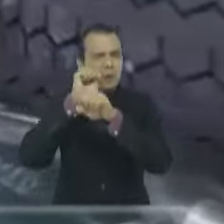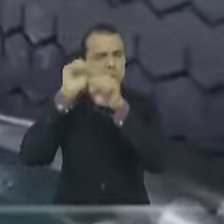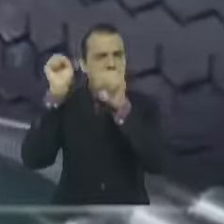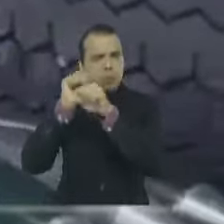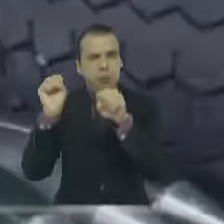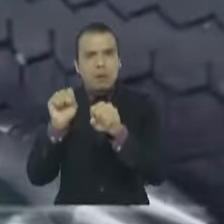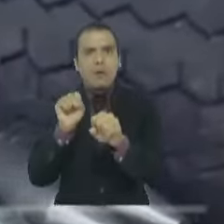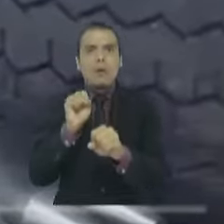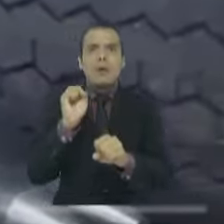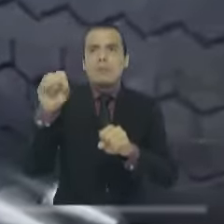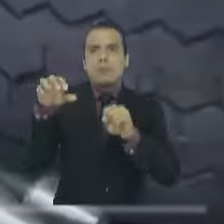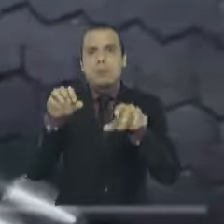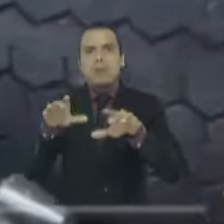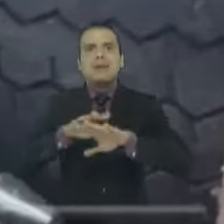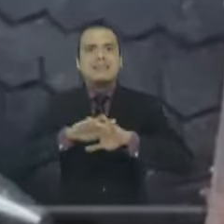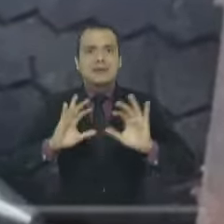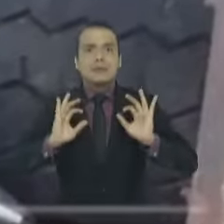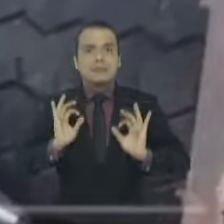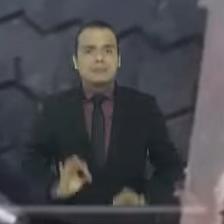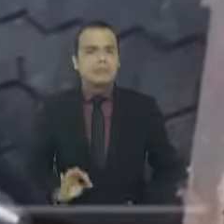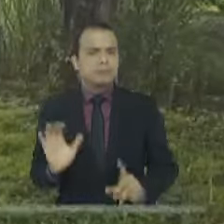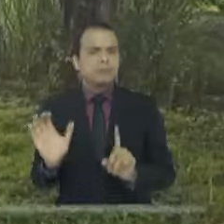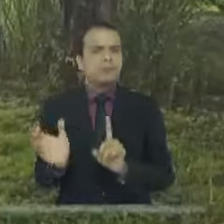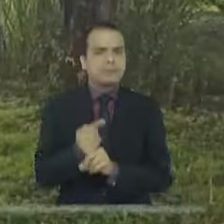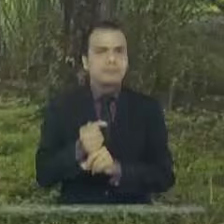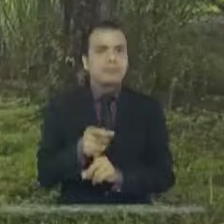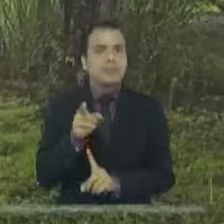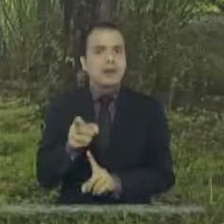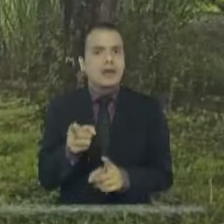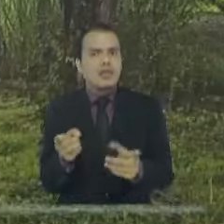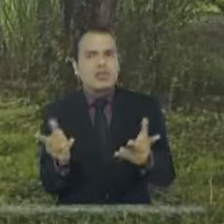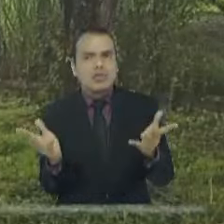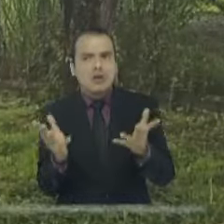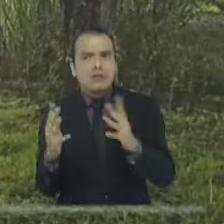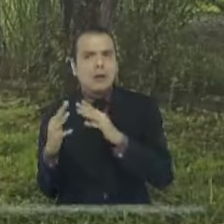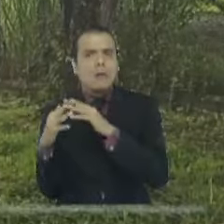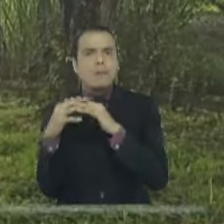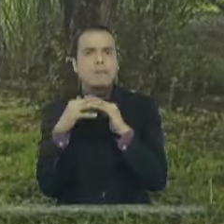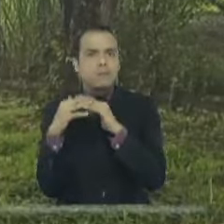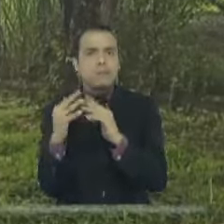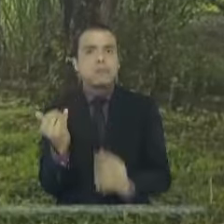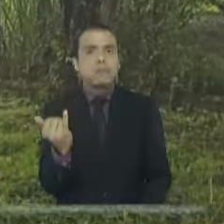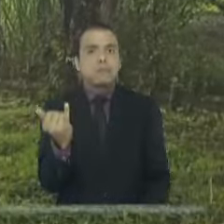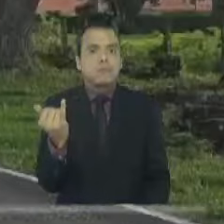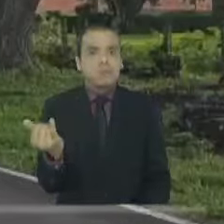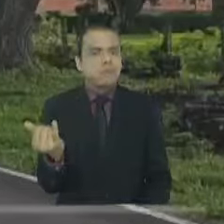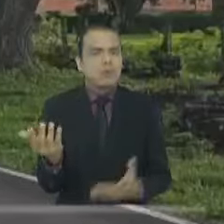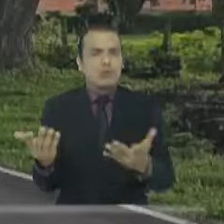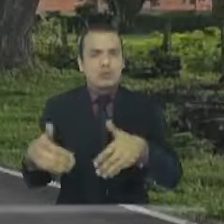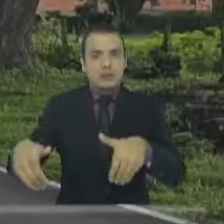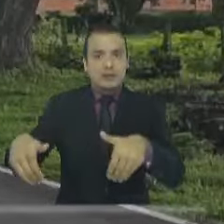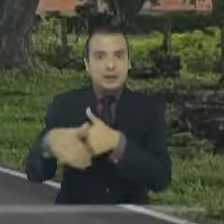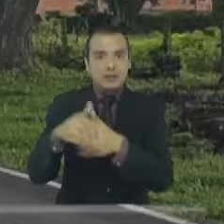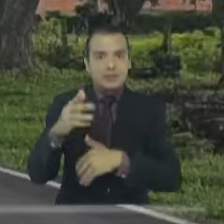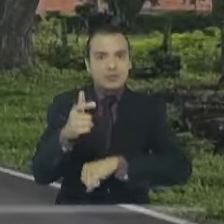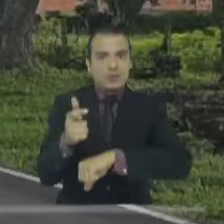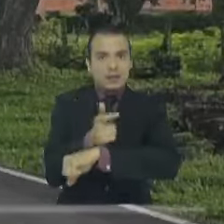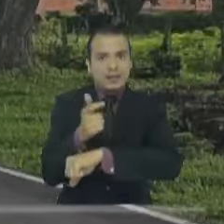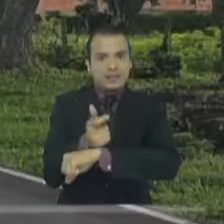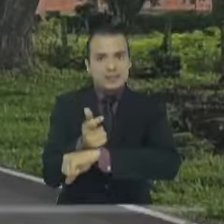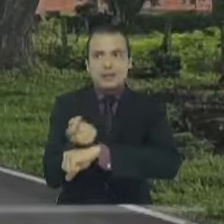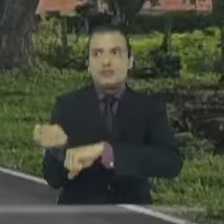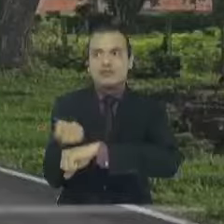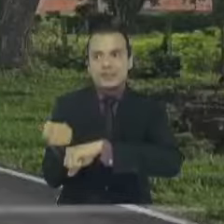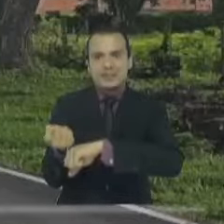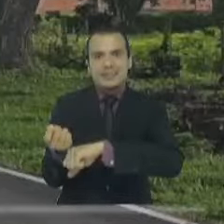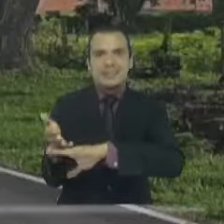del ejército. Este arsenal estaba ubicado en un camión. Los hechos ocurrieron sobre la vía que conduce al estadio municipal minutos después de la apertura